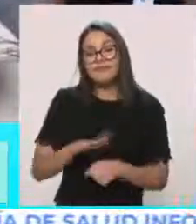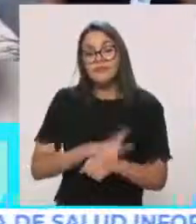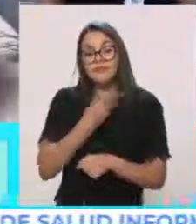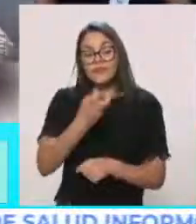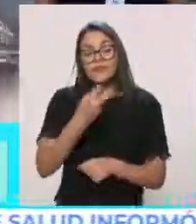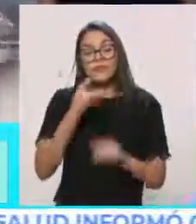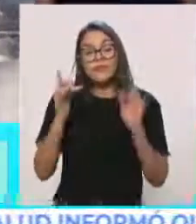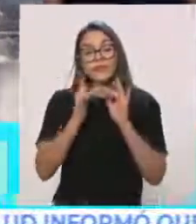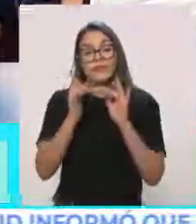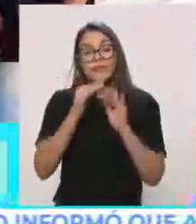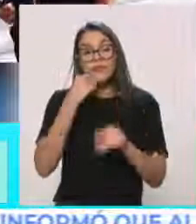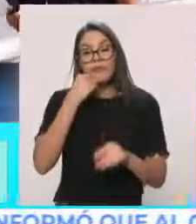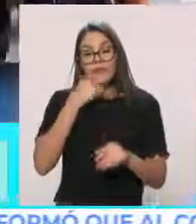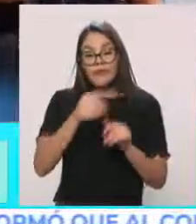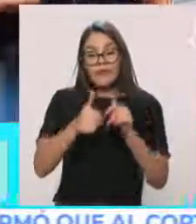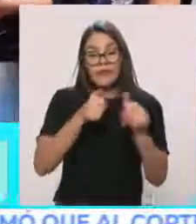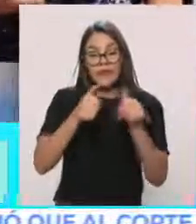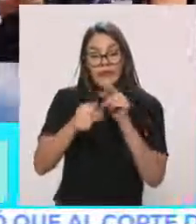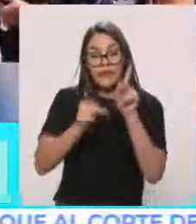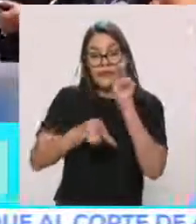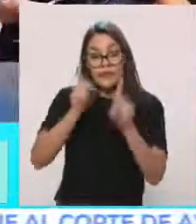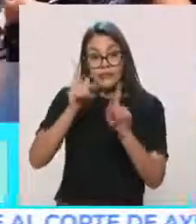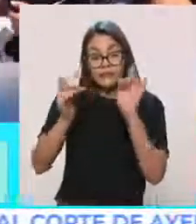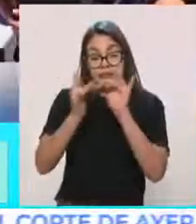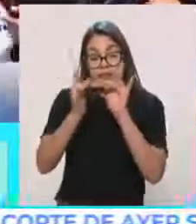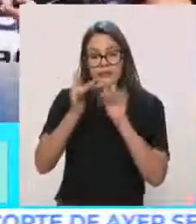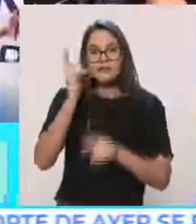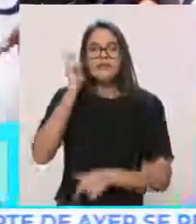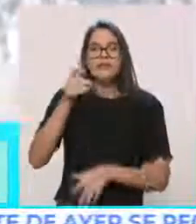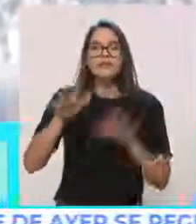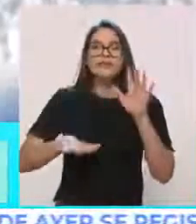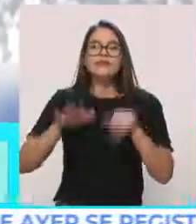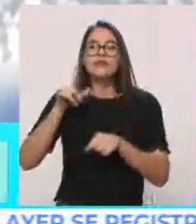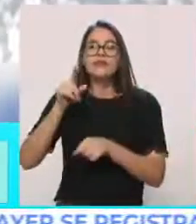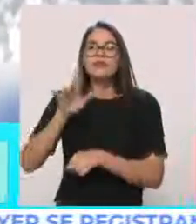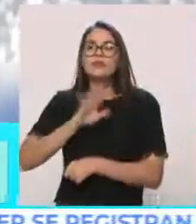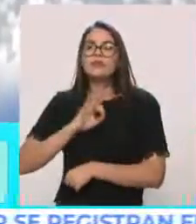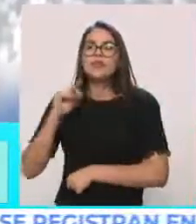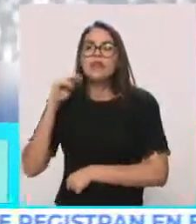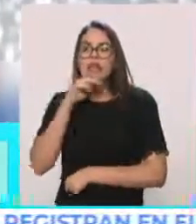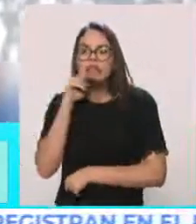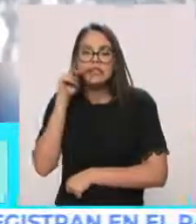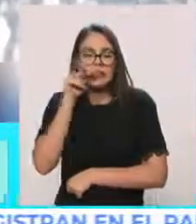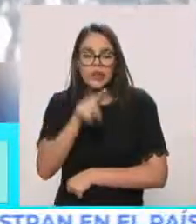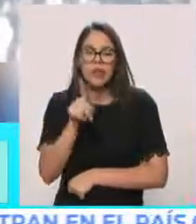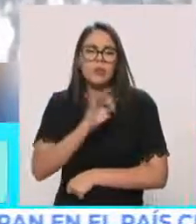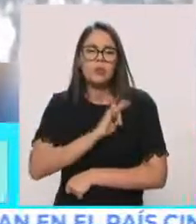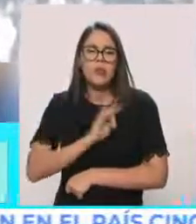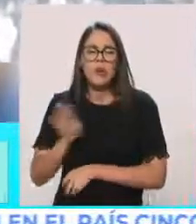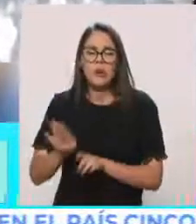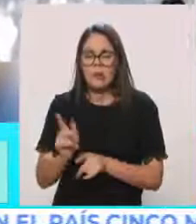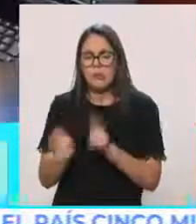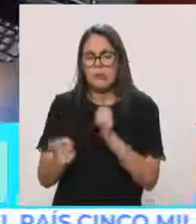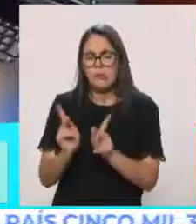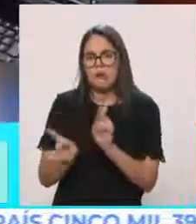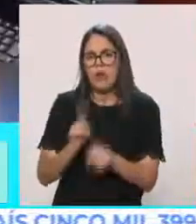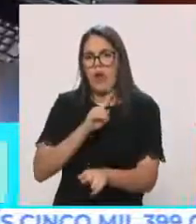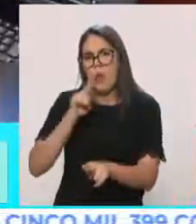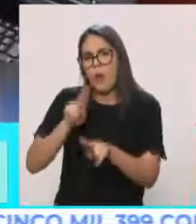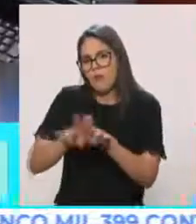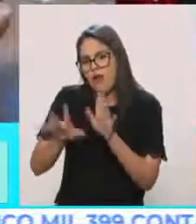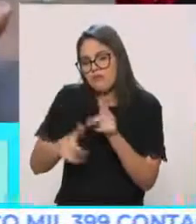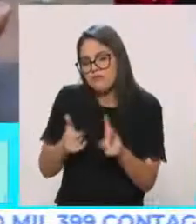confianza además es muy importante en el sentido de que su uso es más discreto, se puede utilizar en la cocina, se puede utilizar